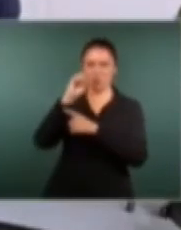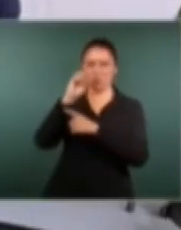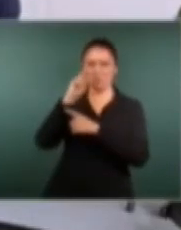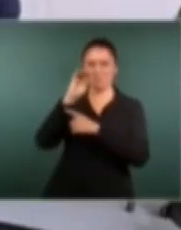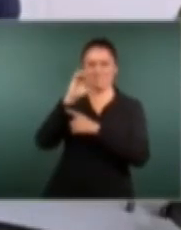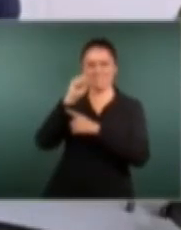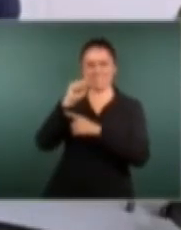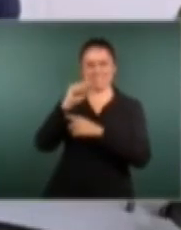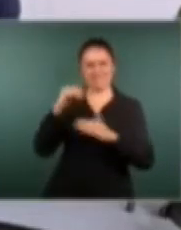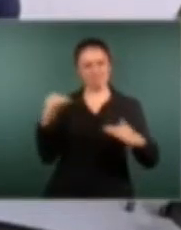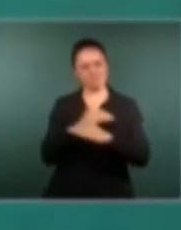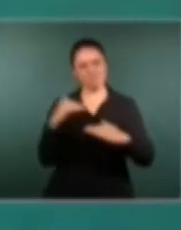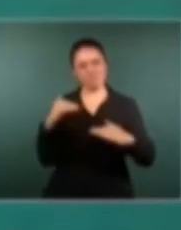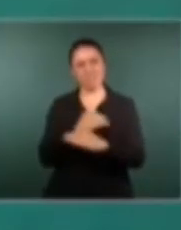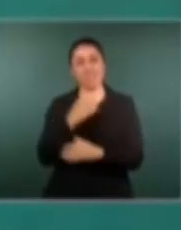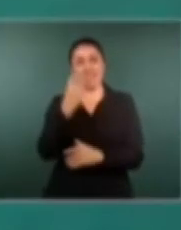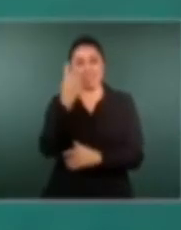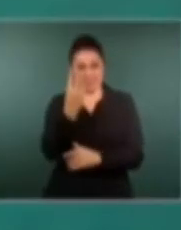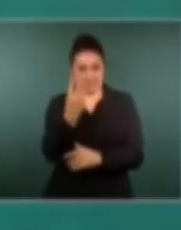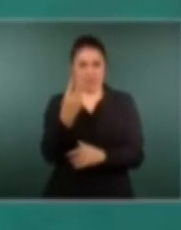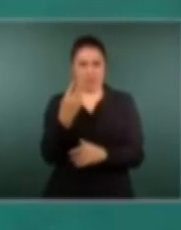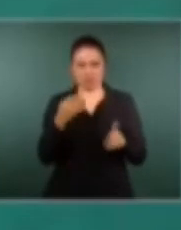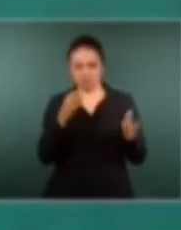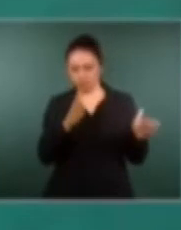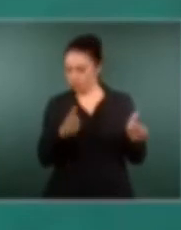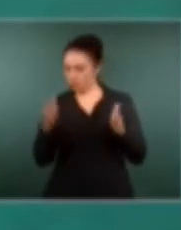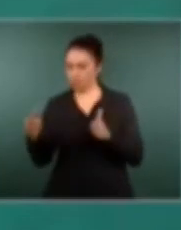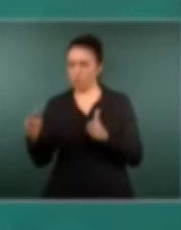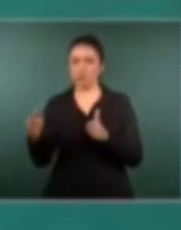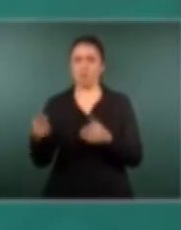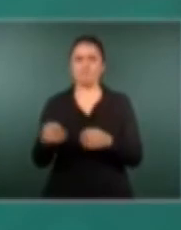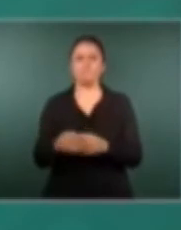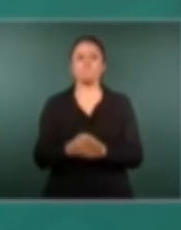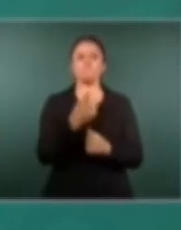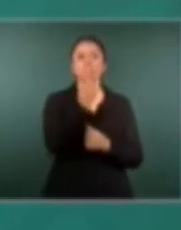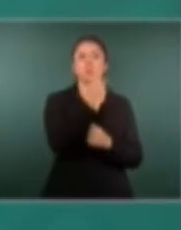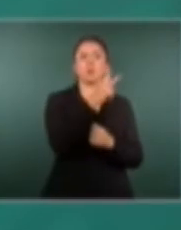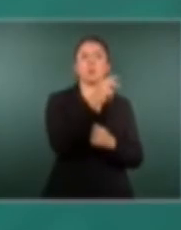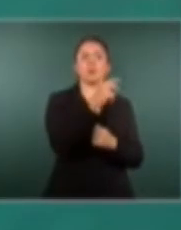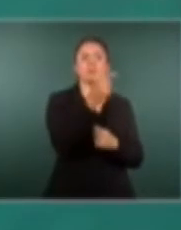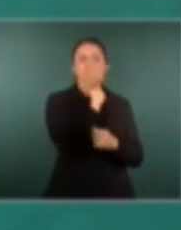los 3 tramos de autopista, de Vallarta a Tepic,